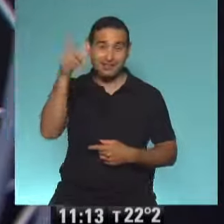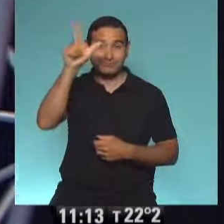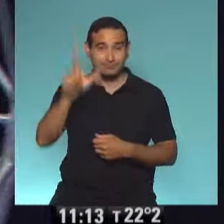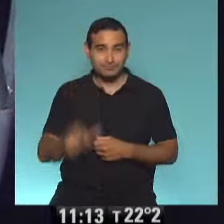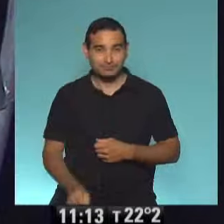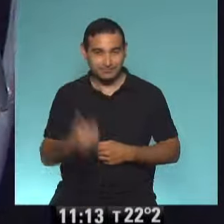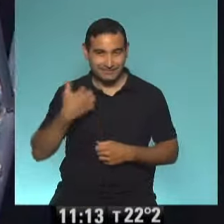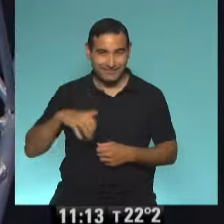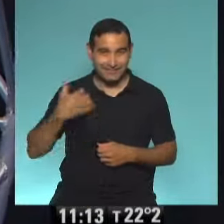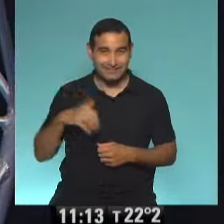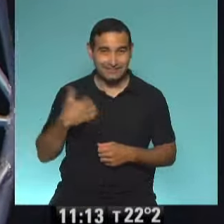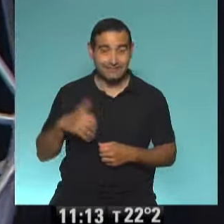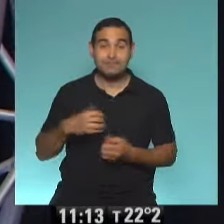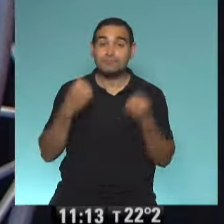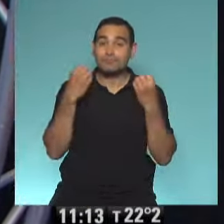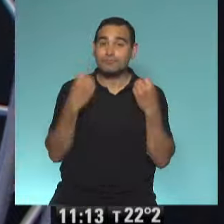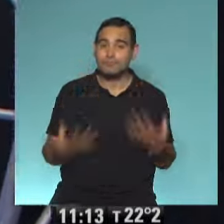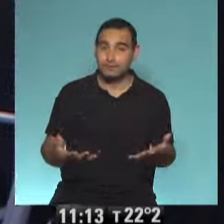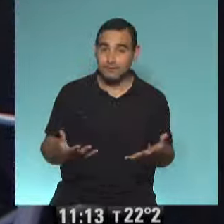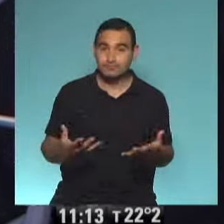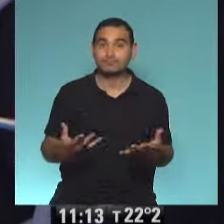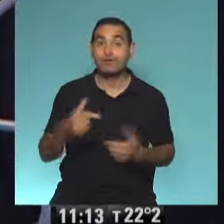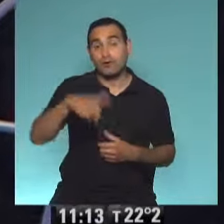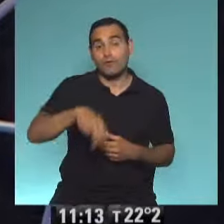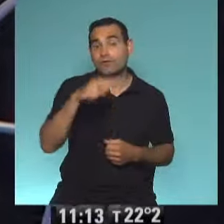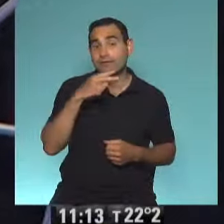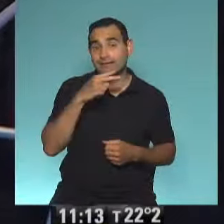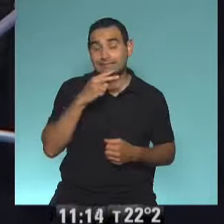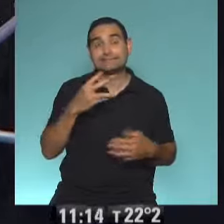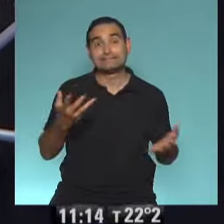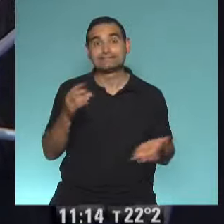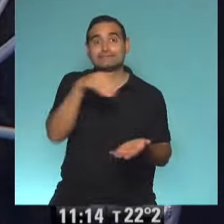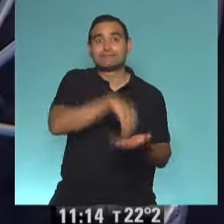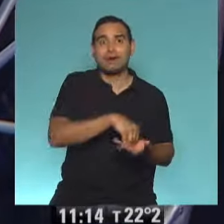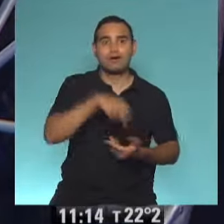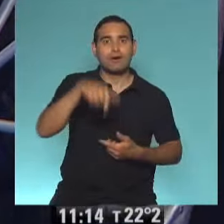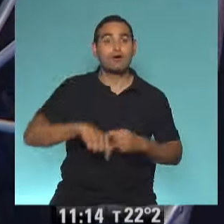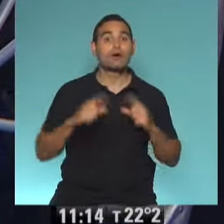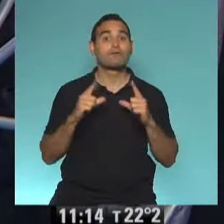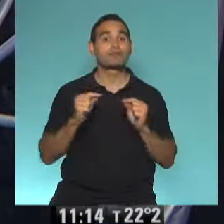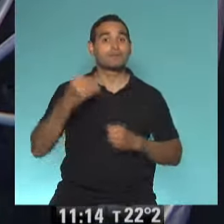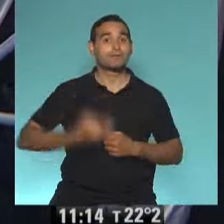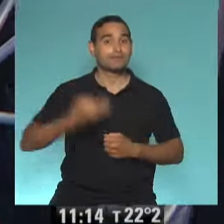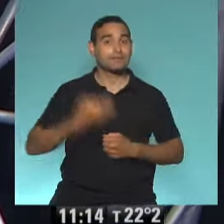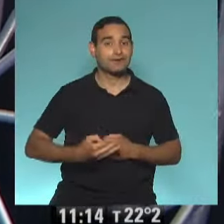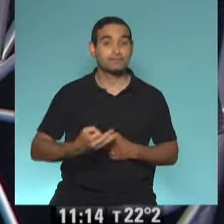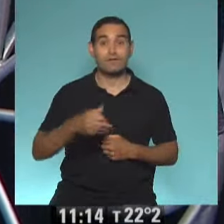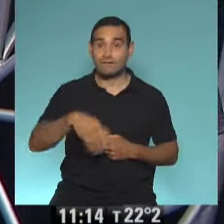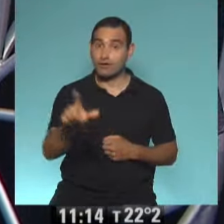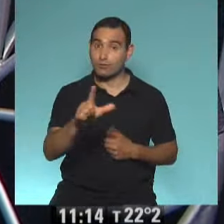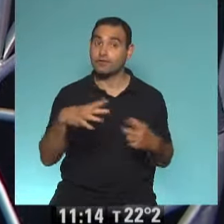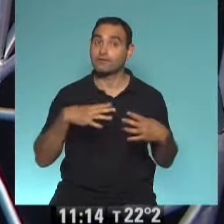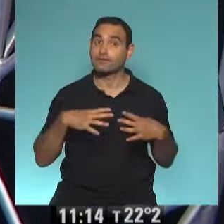República Argentina. ¿Cómo están? Hoy es viernes y además es una fe fecha especial. El lunes es